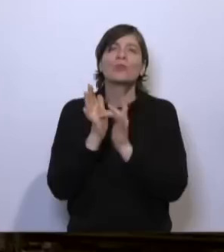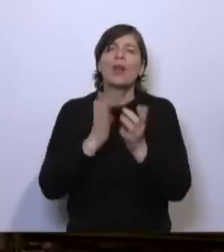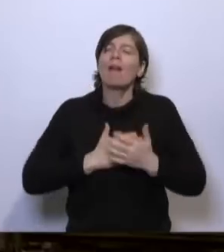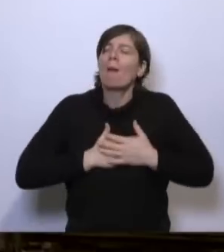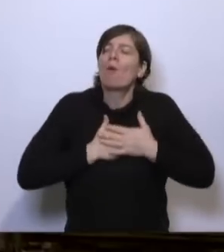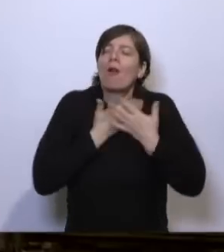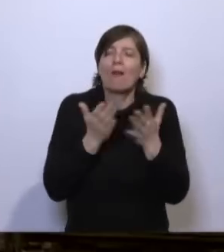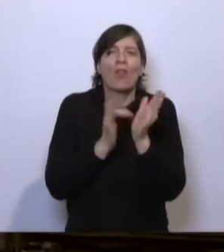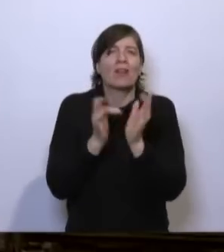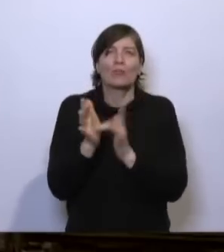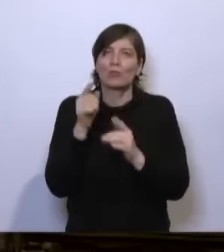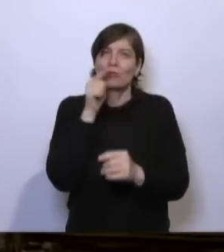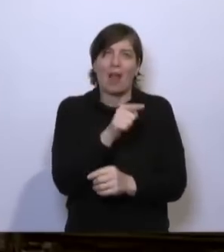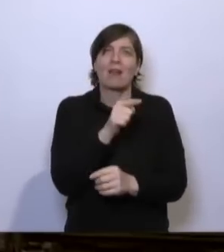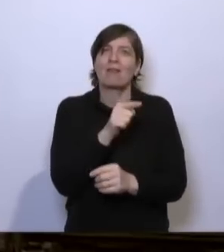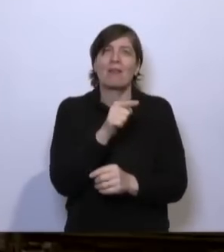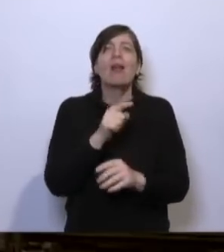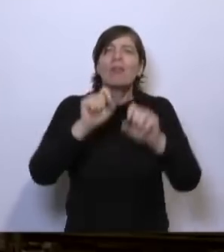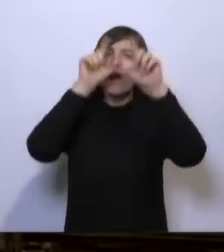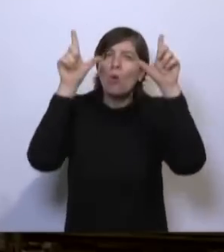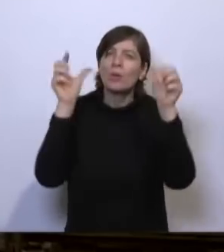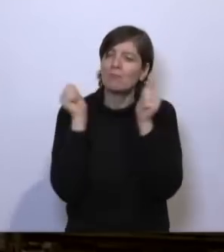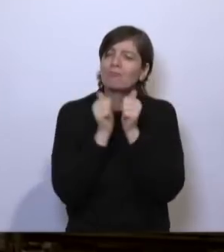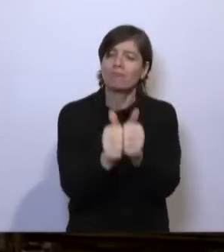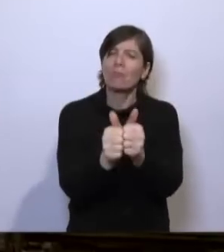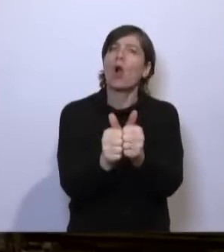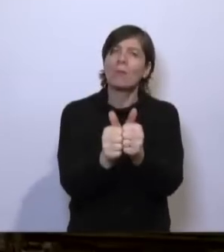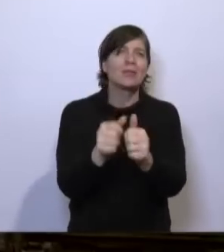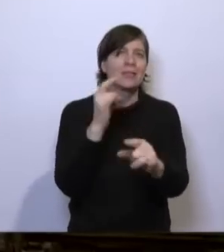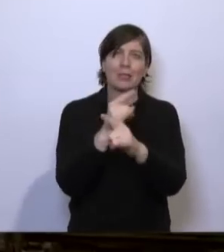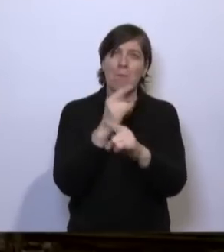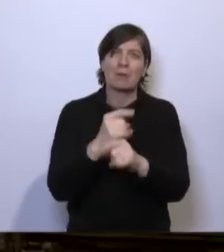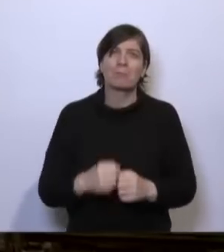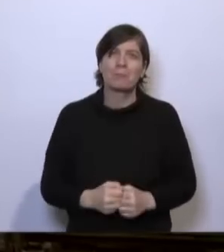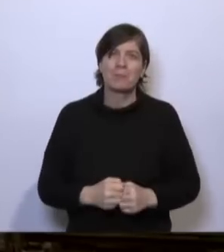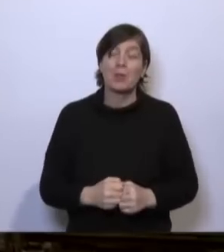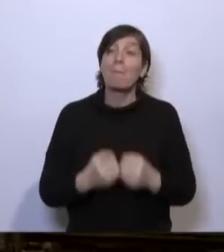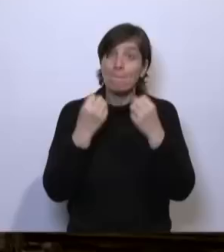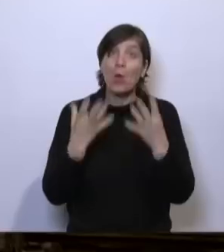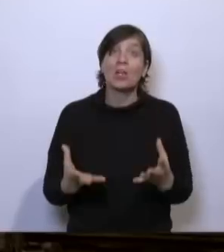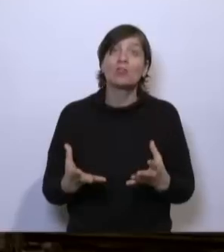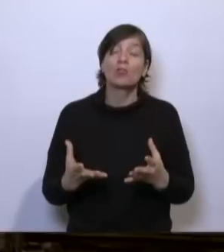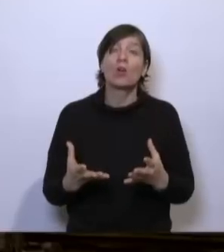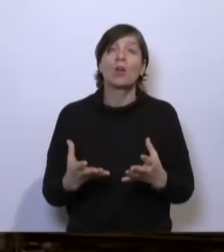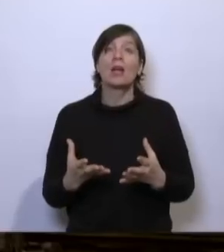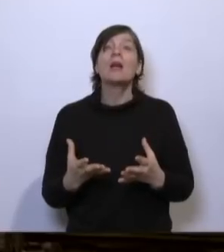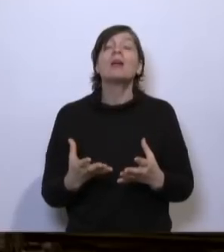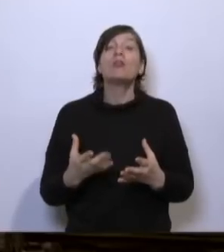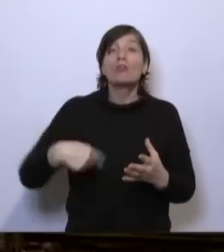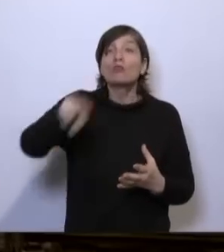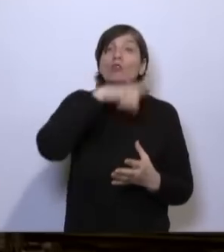Enamorarnos de Jesús y descubrir que Él está junto a nosotros. Y por supuesto, eso